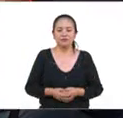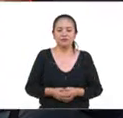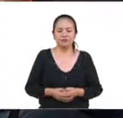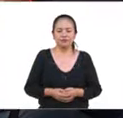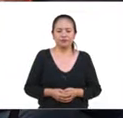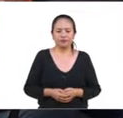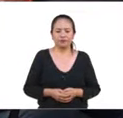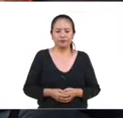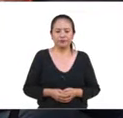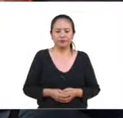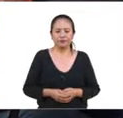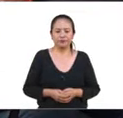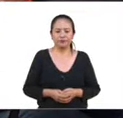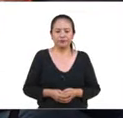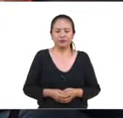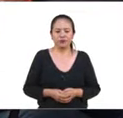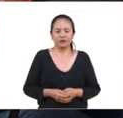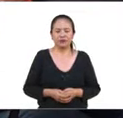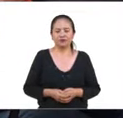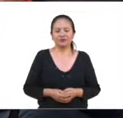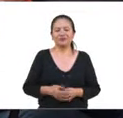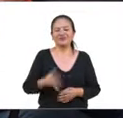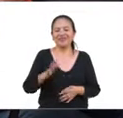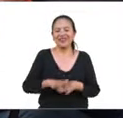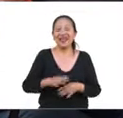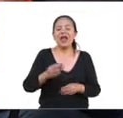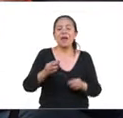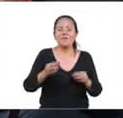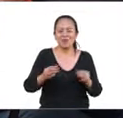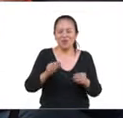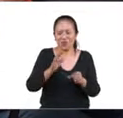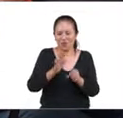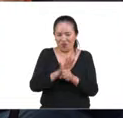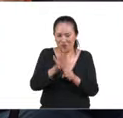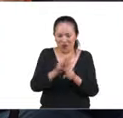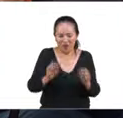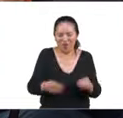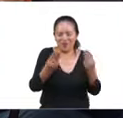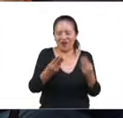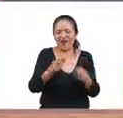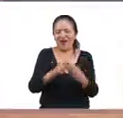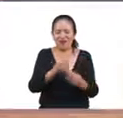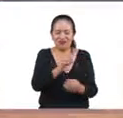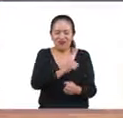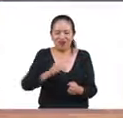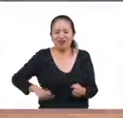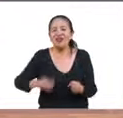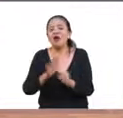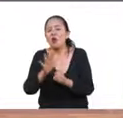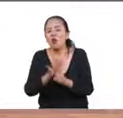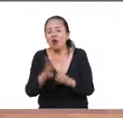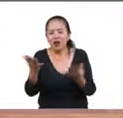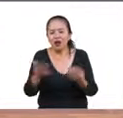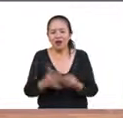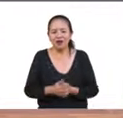¿En qué alcaldía más se va a invertir? Bueno, requiere más urgentemente invertir. Bueno, este año, ¿por qué no le vuelven a